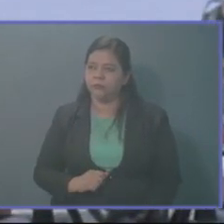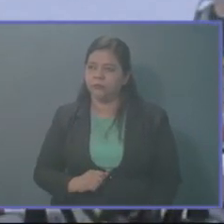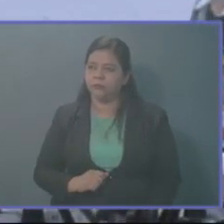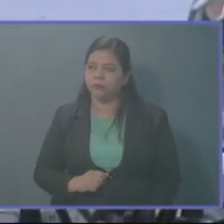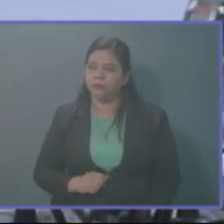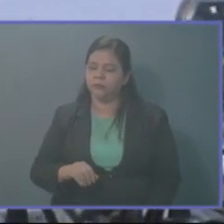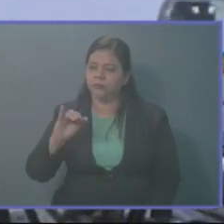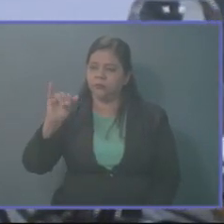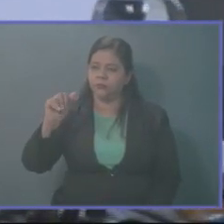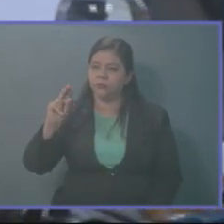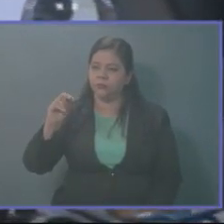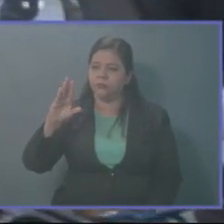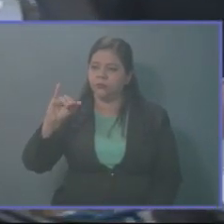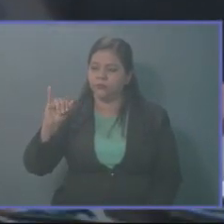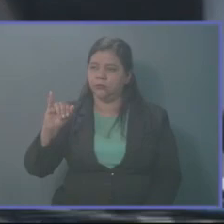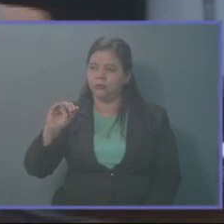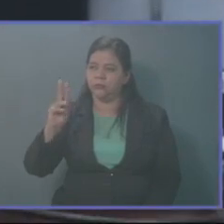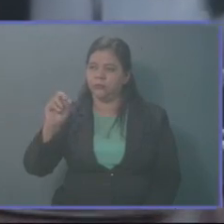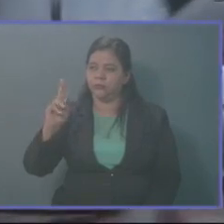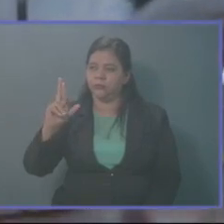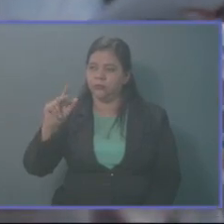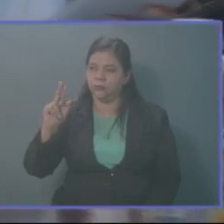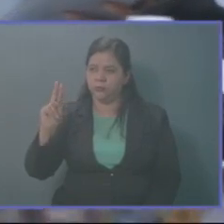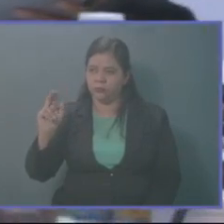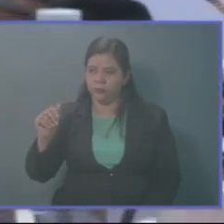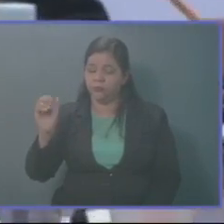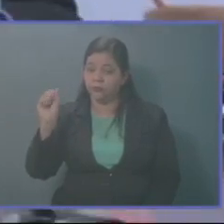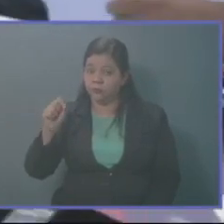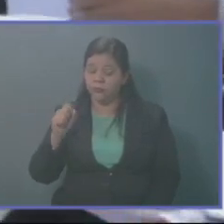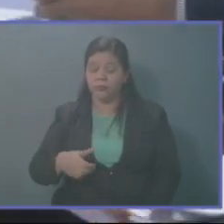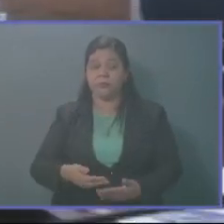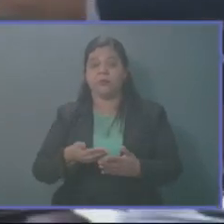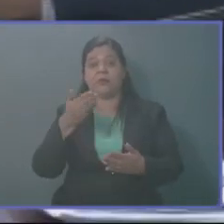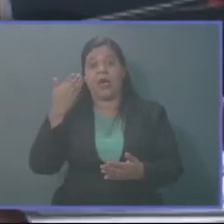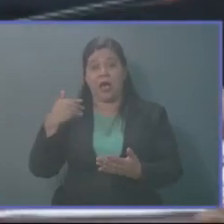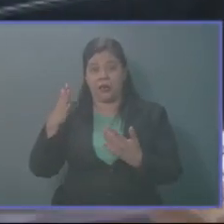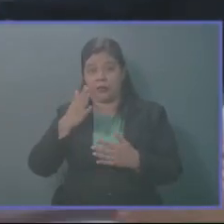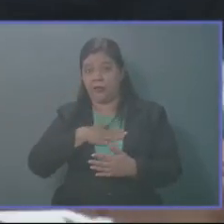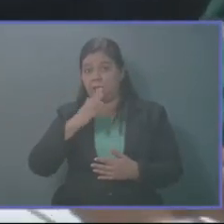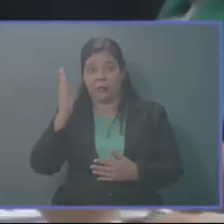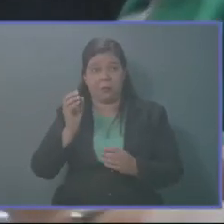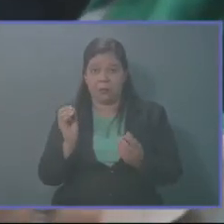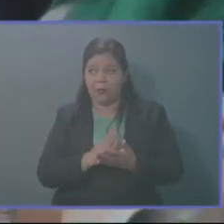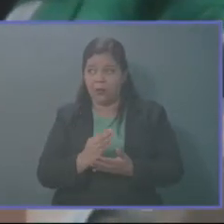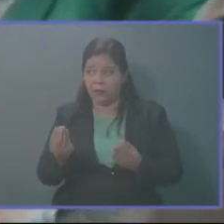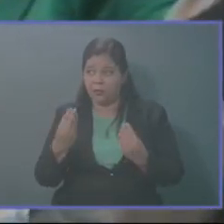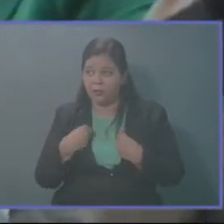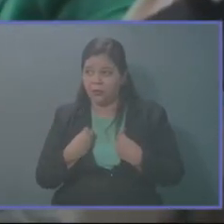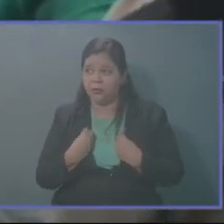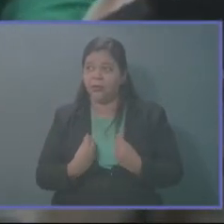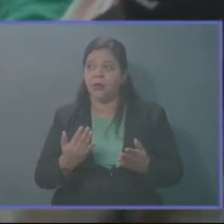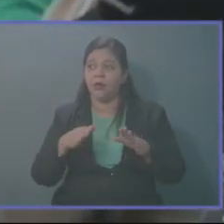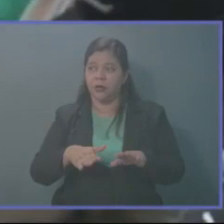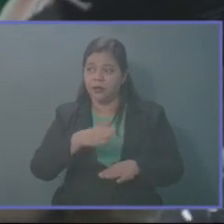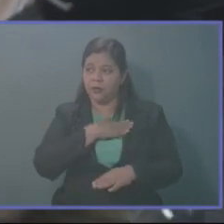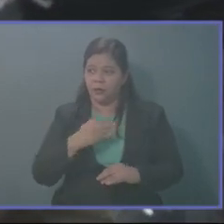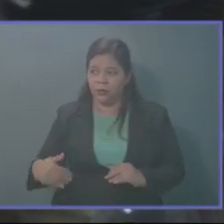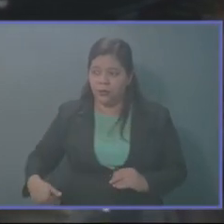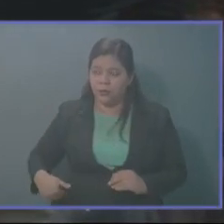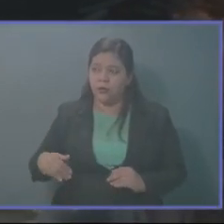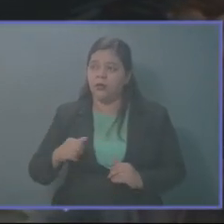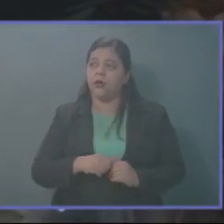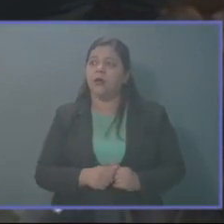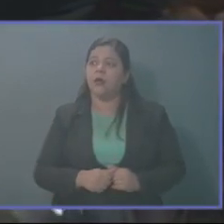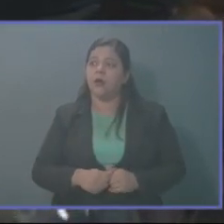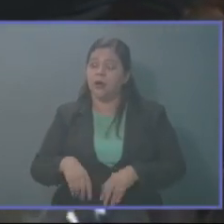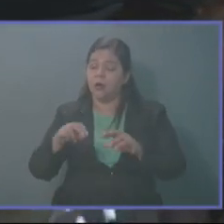Yancy Urbina. Yo he pedido la palabra de rato y no me la dio. Presidente, gracias. Mire, este es